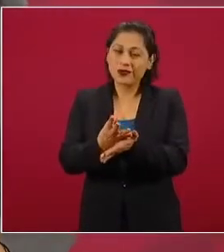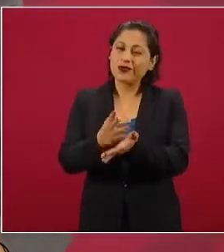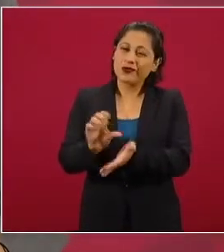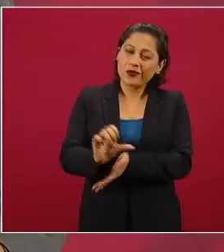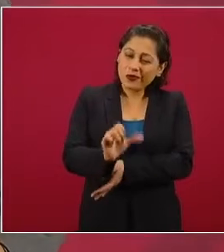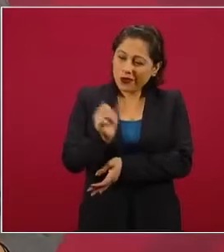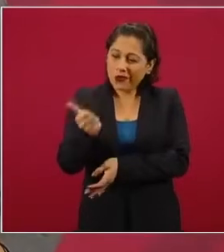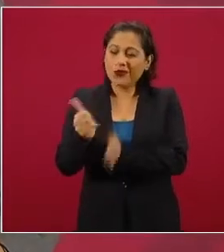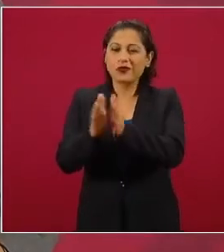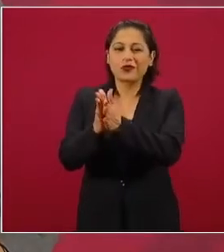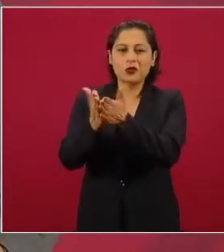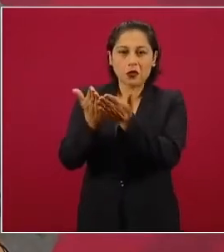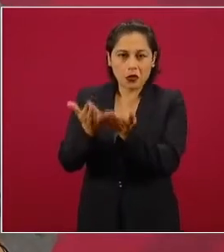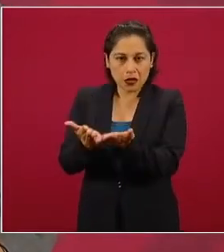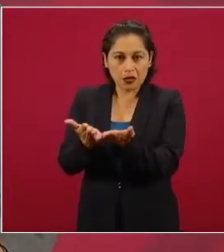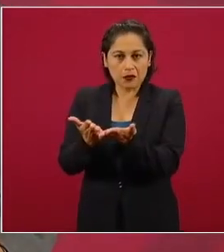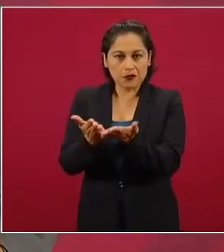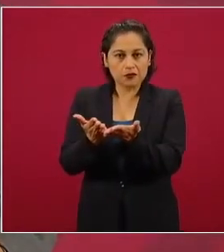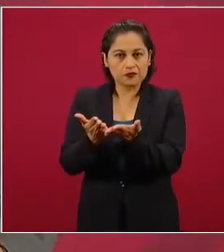libros,